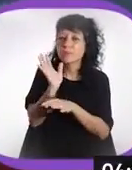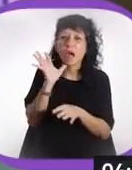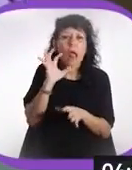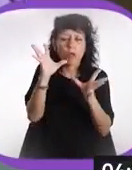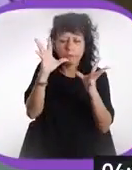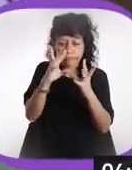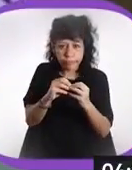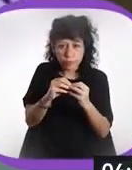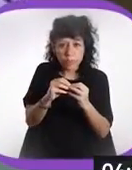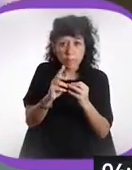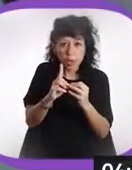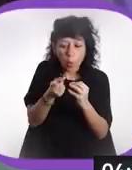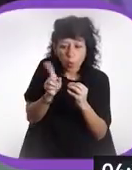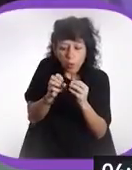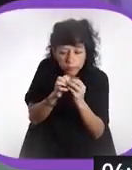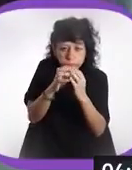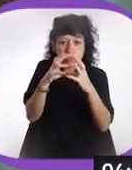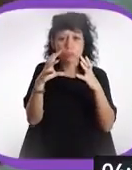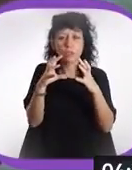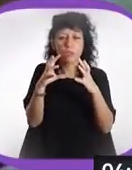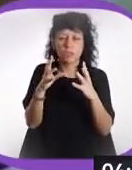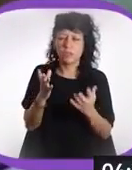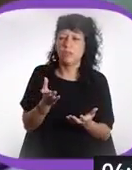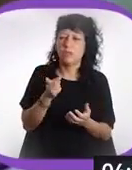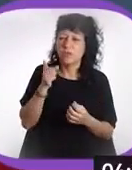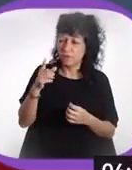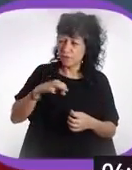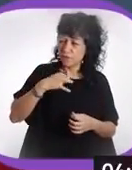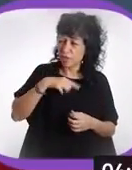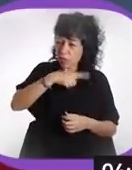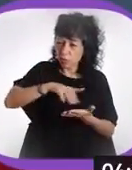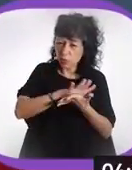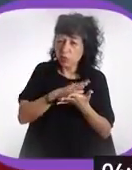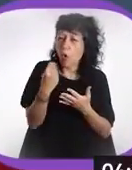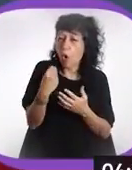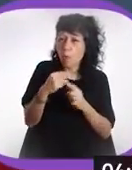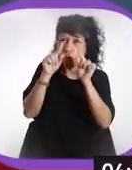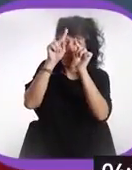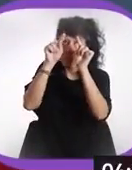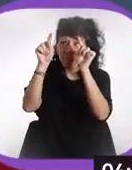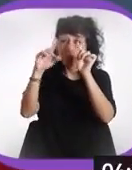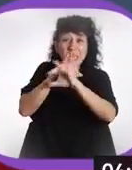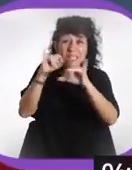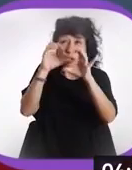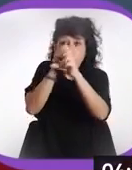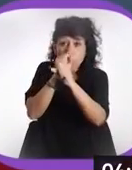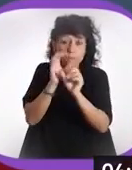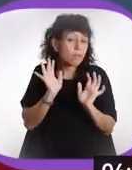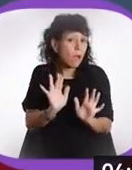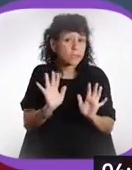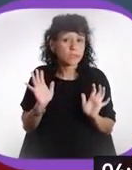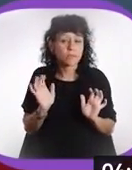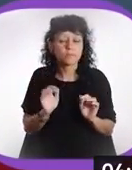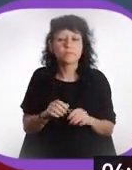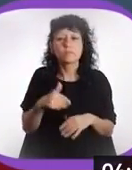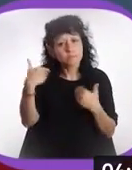resurge. ¿Arriesgaste nuestras vidas basado en unos extraños jeroglíficos antiguos? Sin riesgo, no hay victoria. Ok, amigos, avancen. No falta